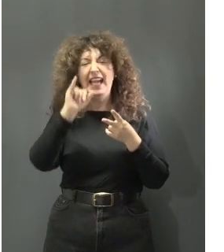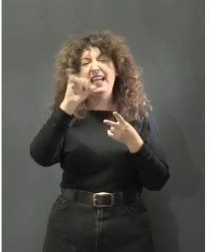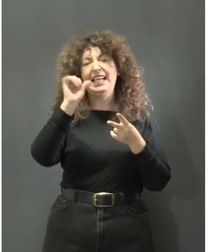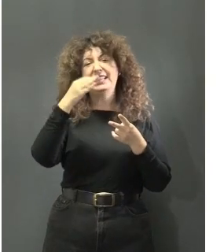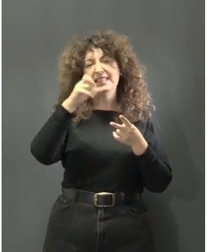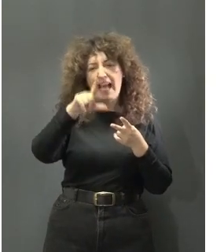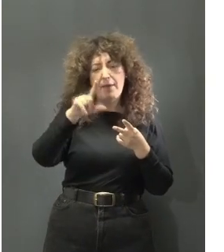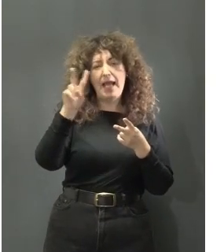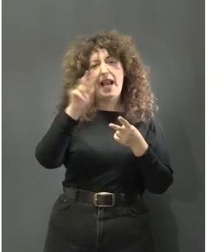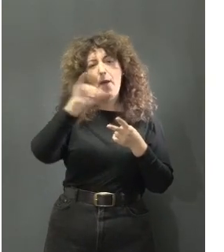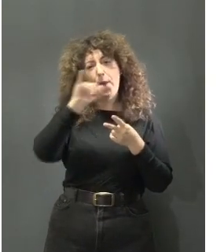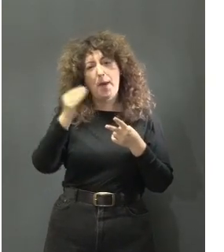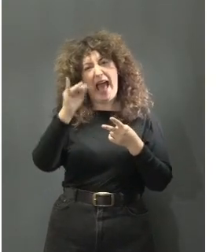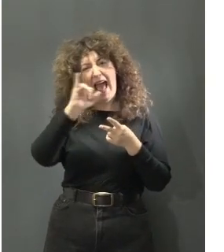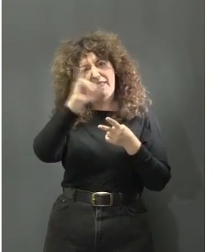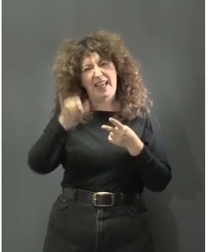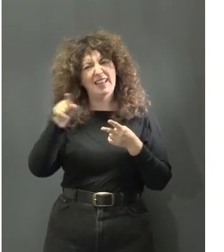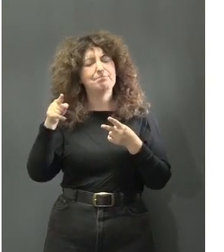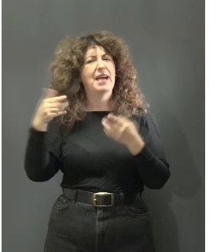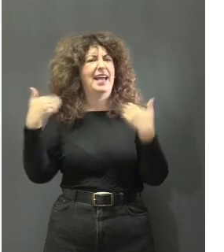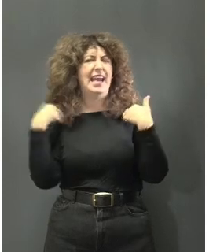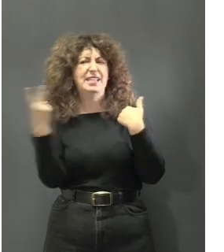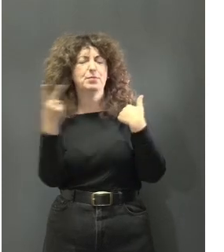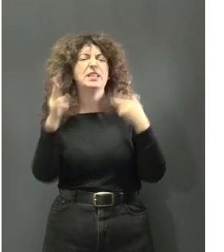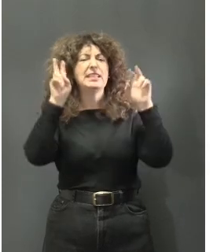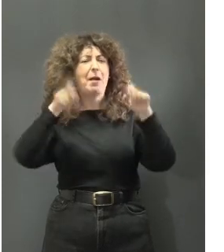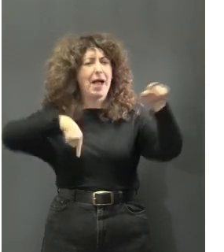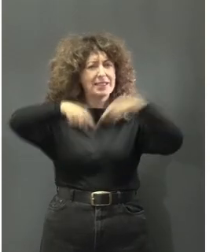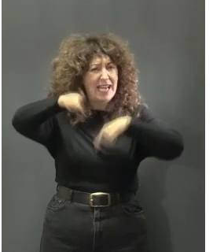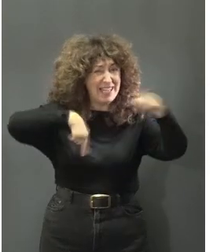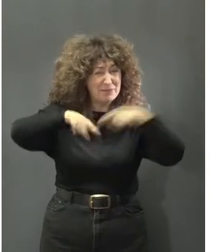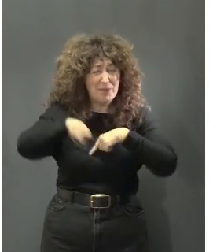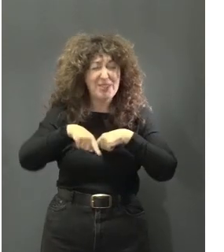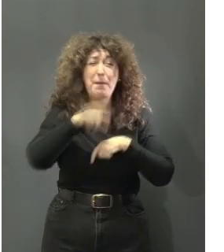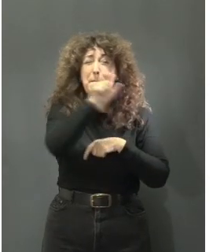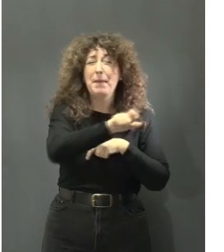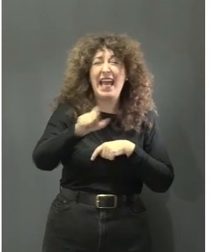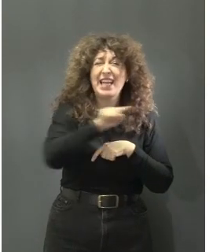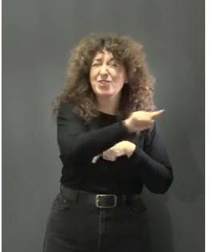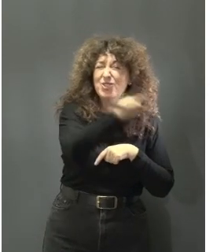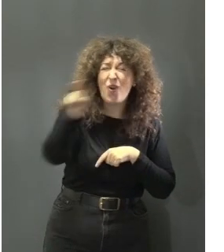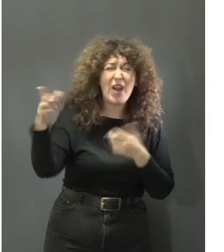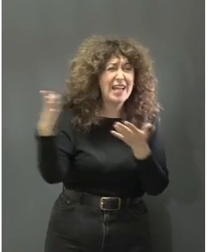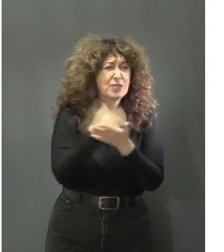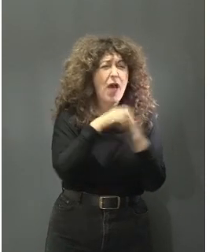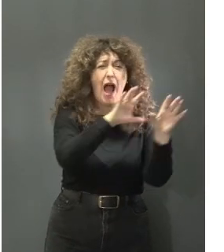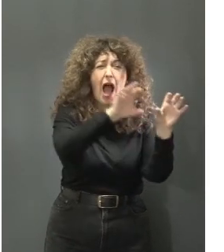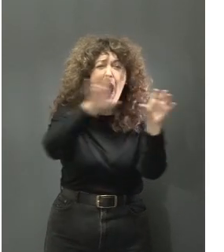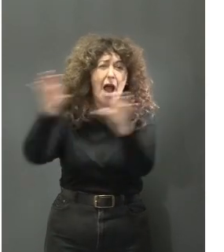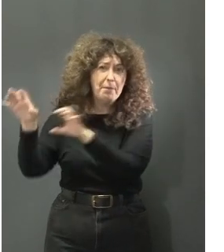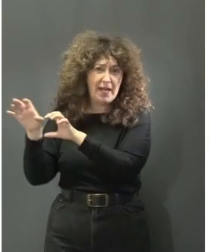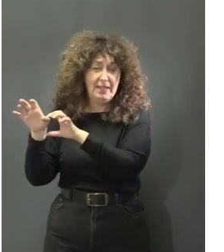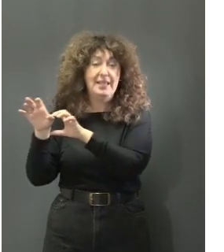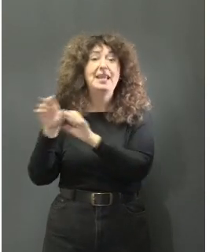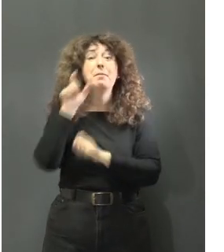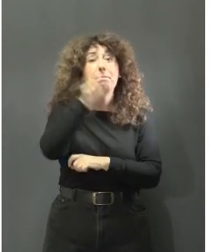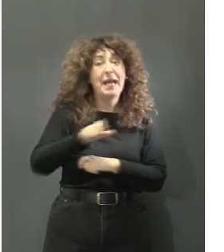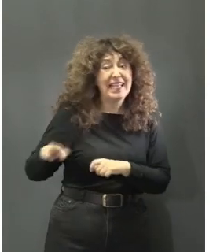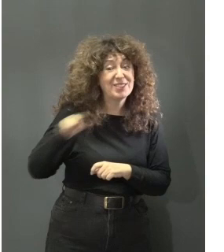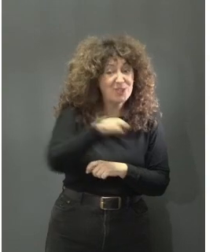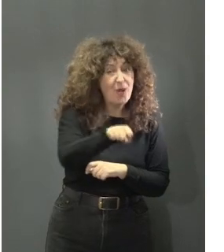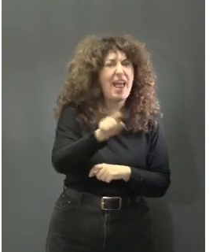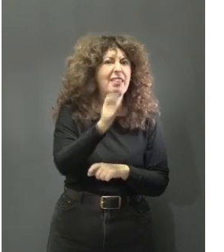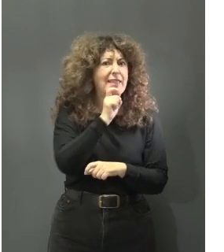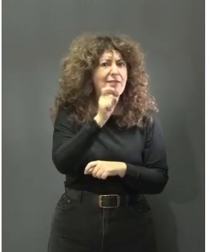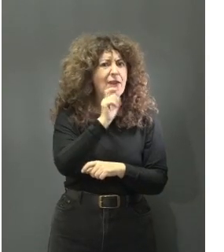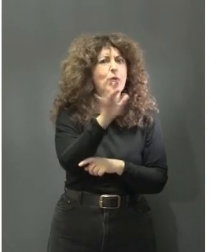de transporte, y de todas las personas que son de las que aprendemos, que tienen dificultades y que a ellas nos debemos